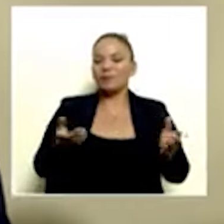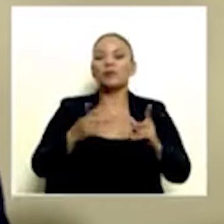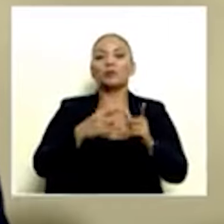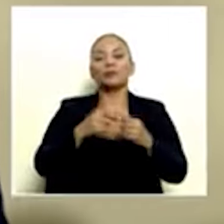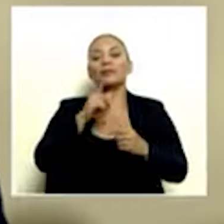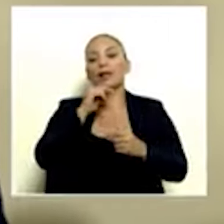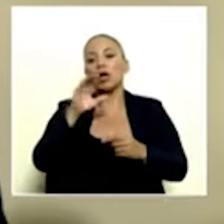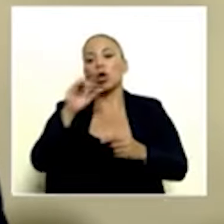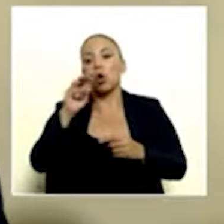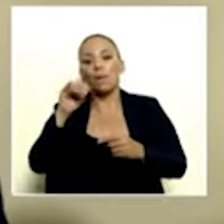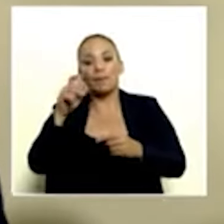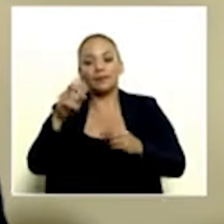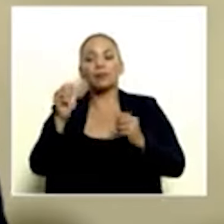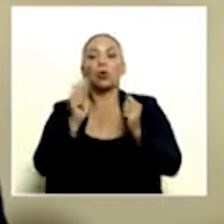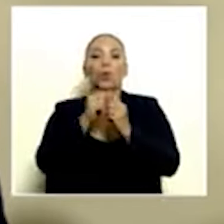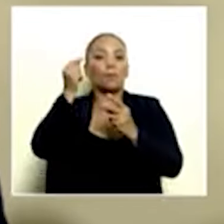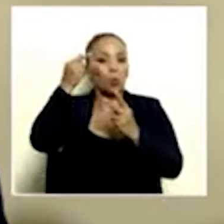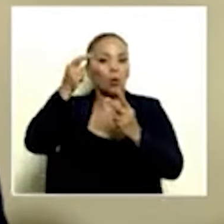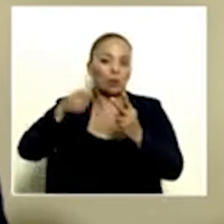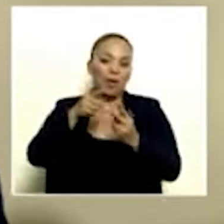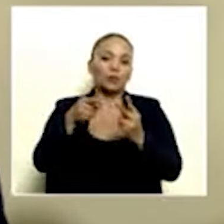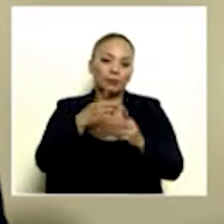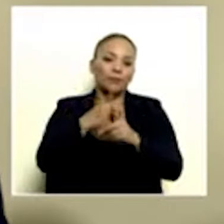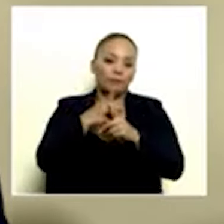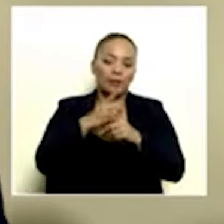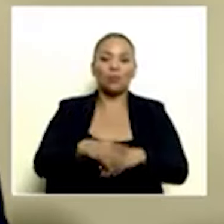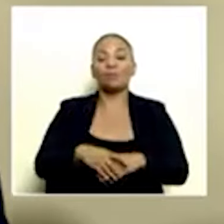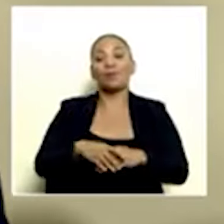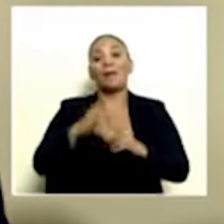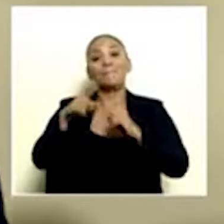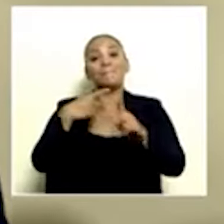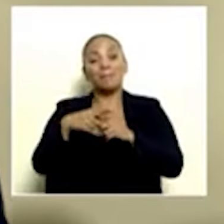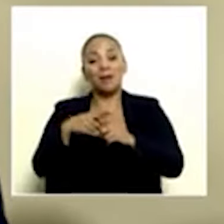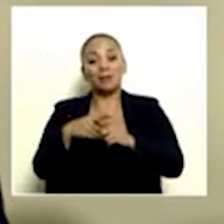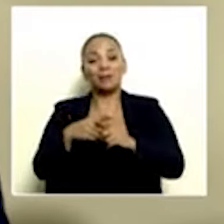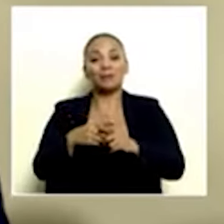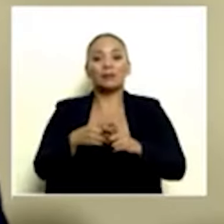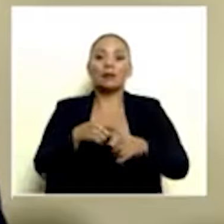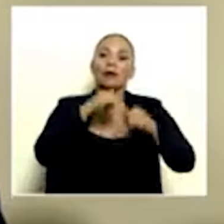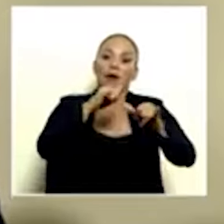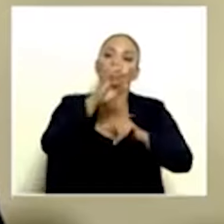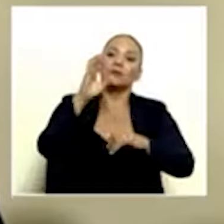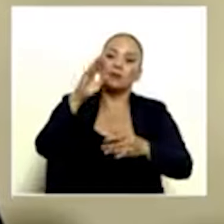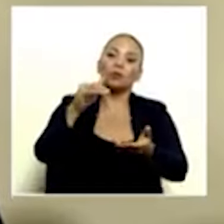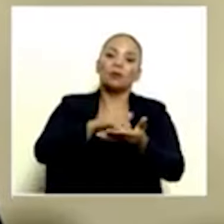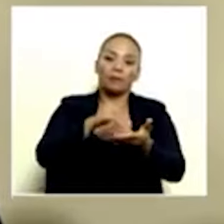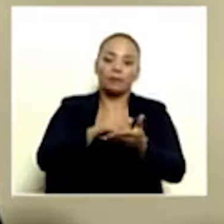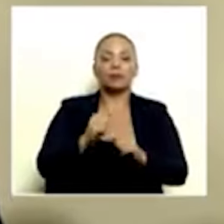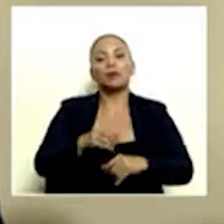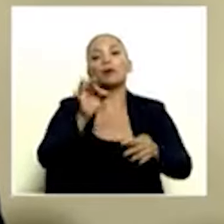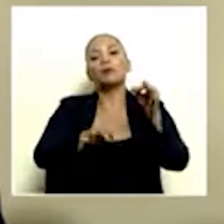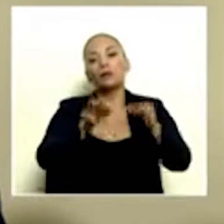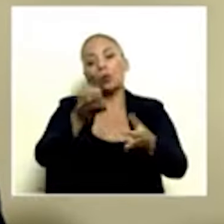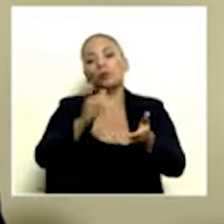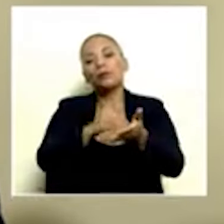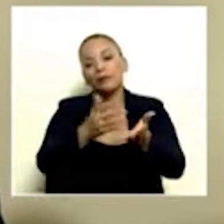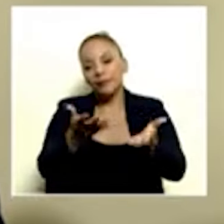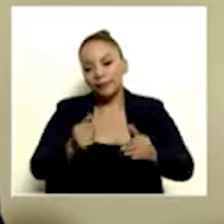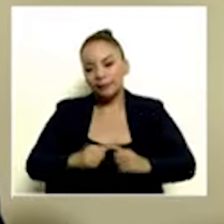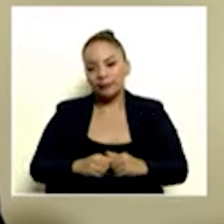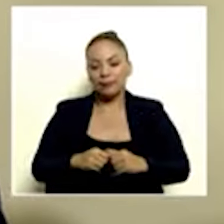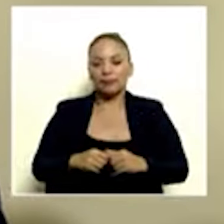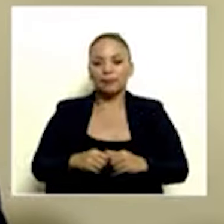la Procuraduría, etcétera. Además, nos demandaron en Costa Rica otra vez en el Tribunal Contencioso